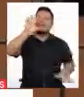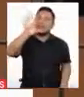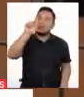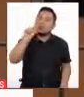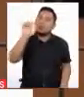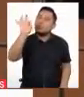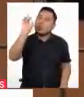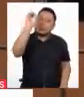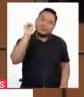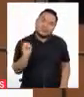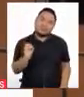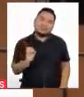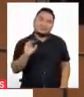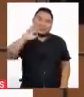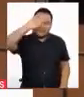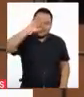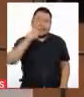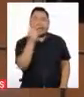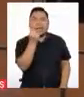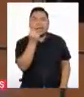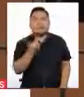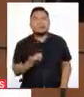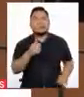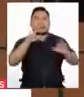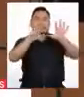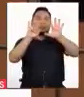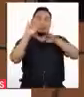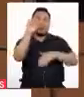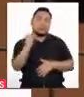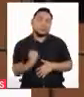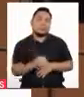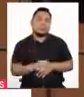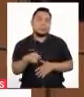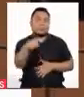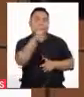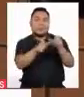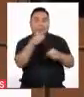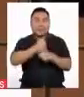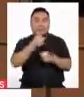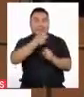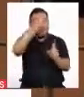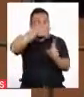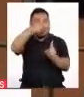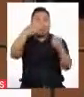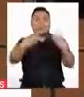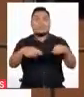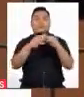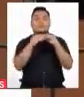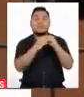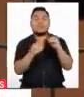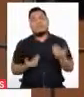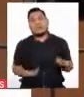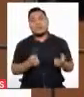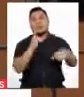85.9%. Es decir, casi el 86% de las personas que han sido muestradas en el mercado de frutas